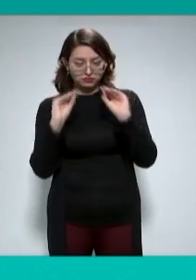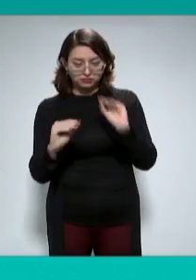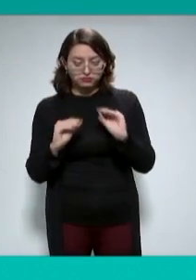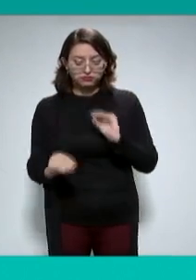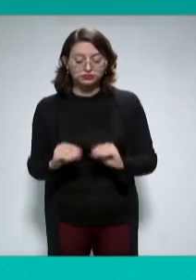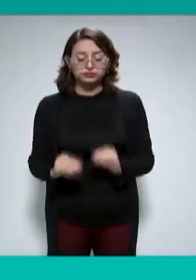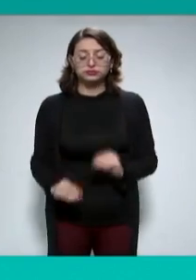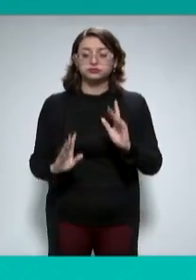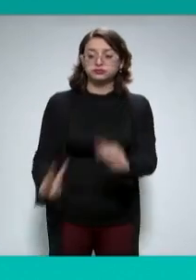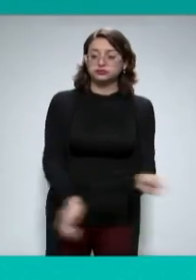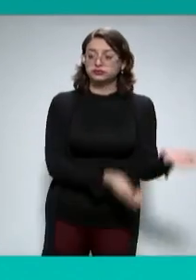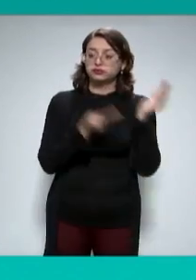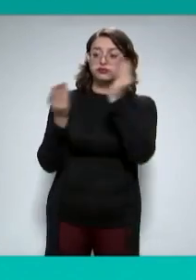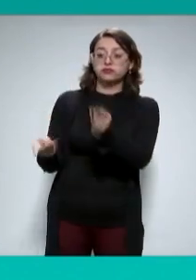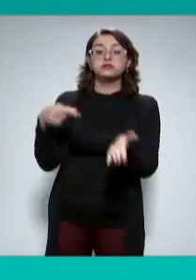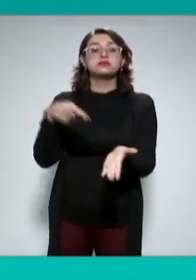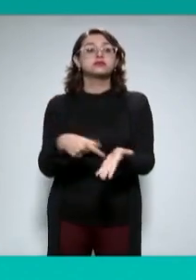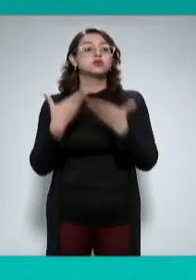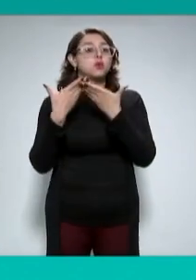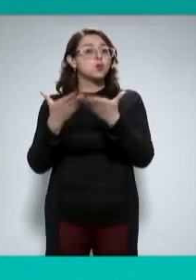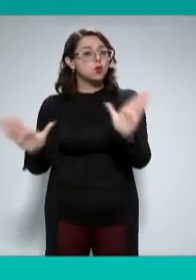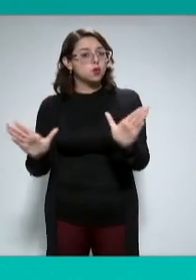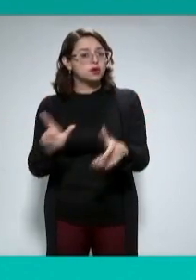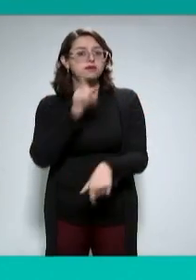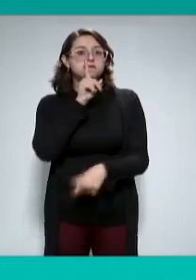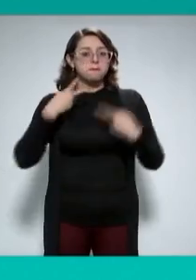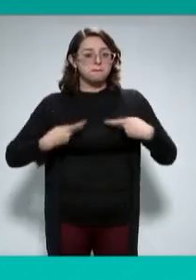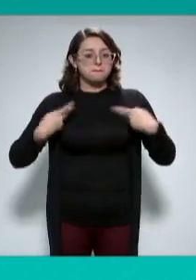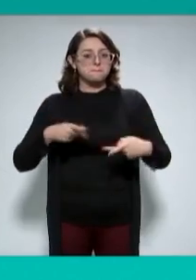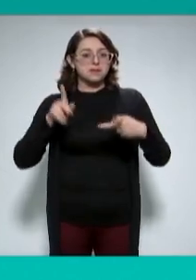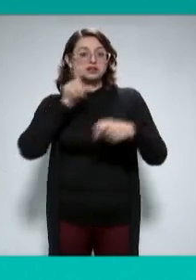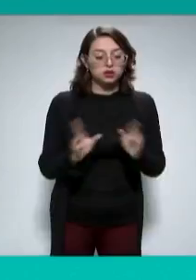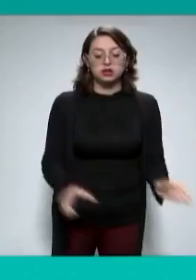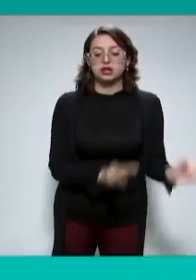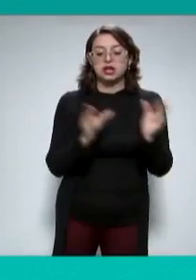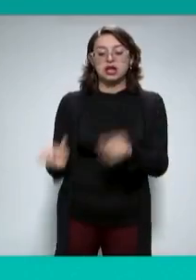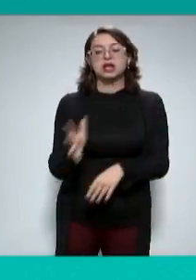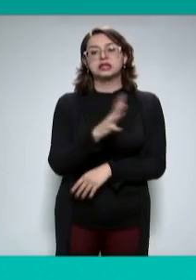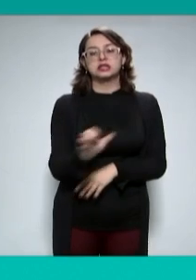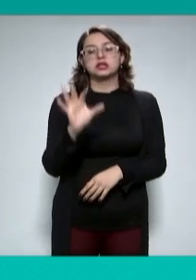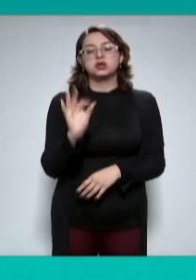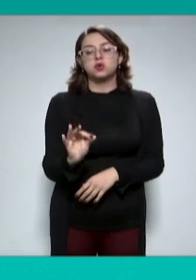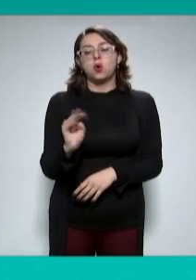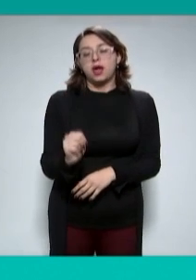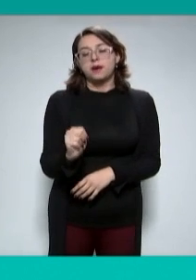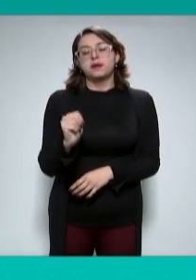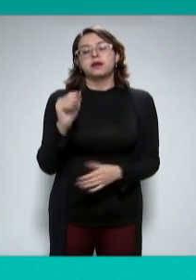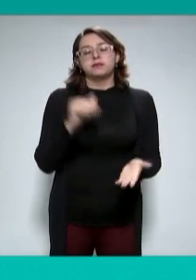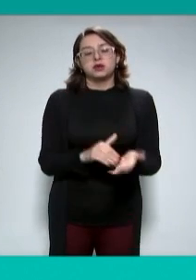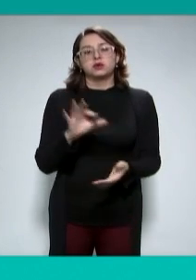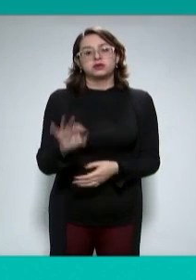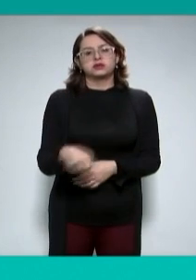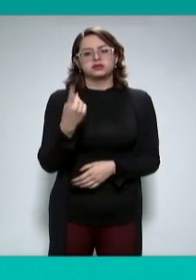entregue a lo y recurrente la versión pública del expediente completo correspondiente al terreno denominado zapote